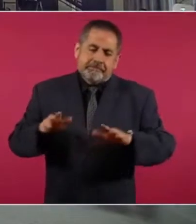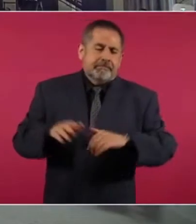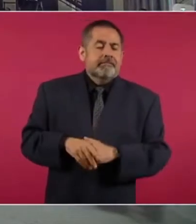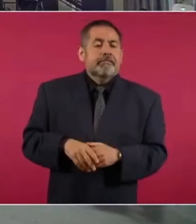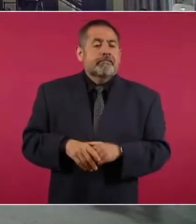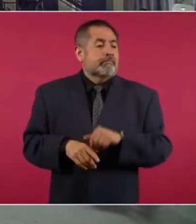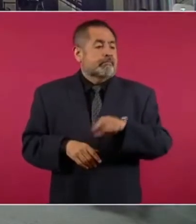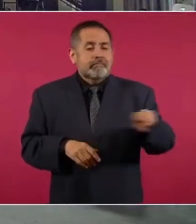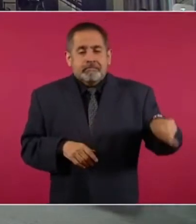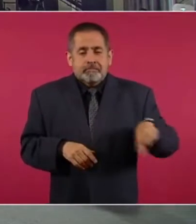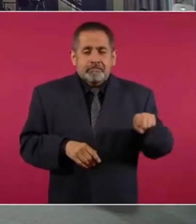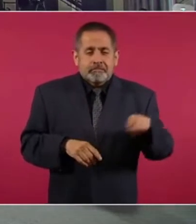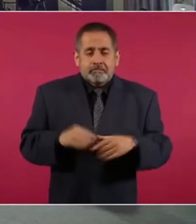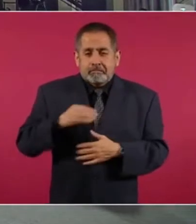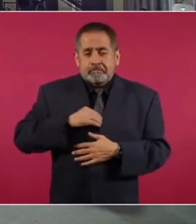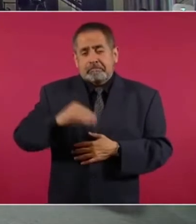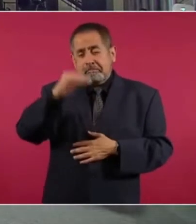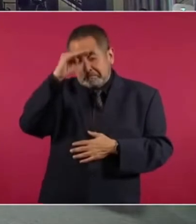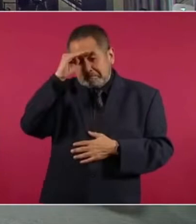que piensa